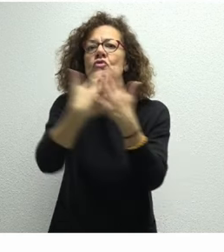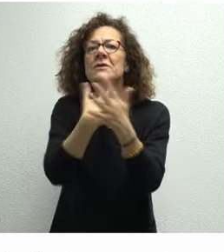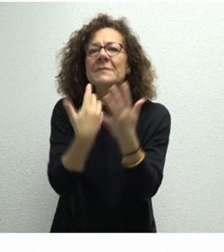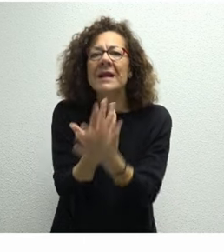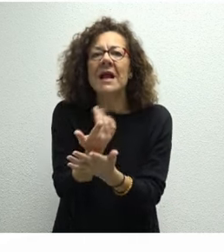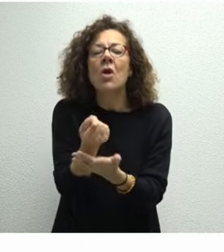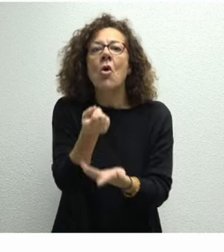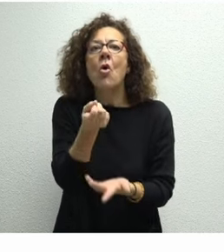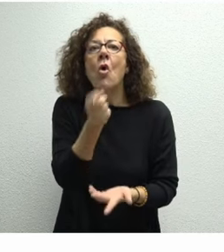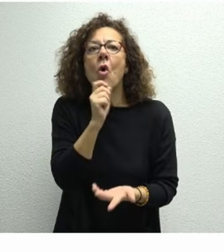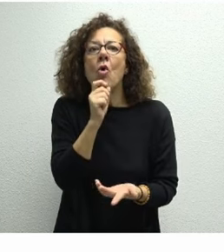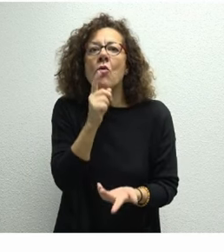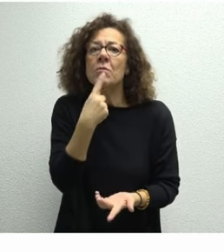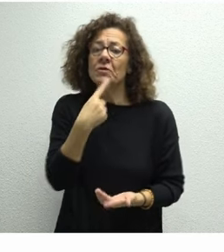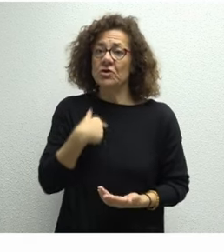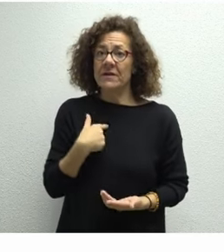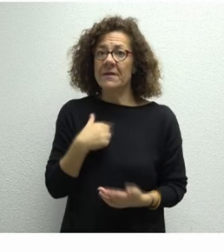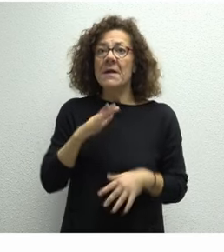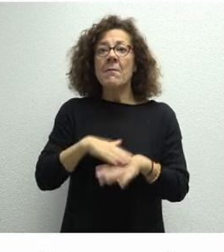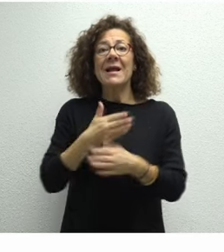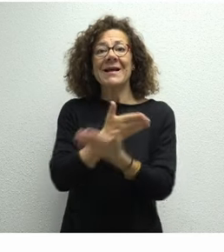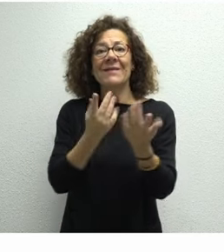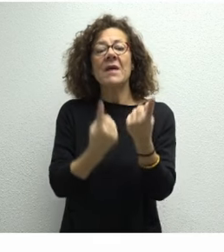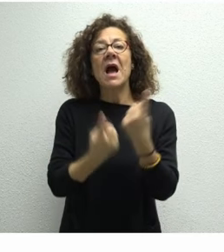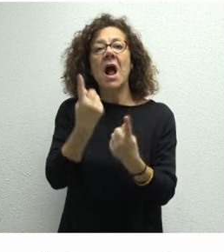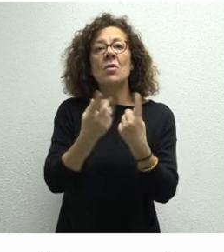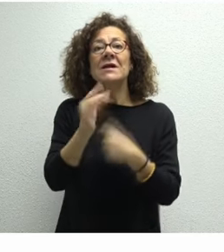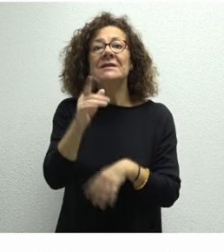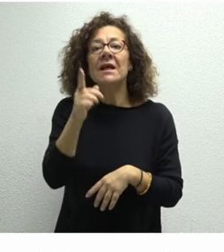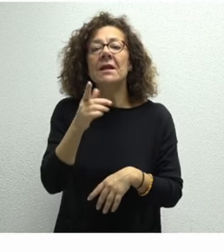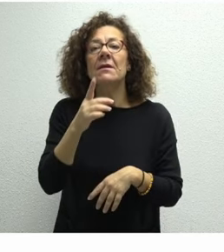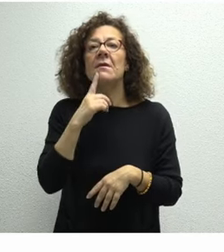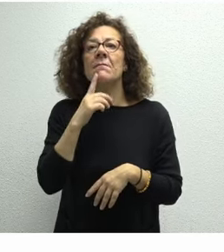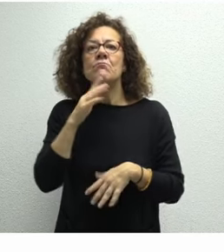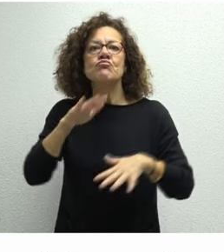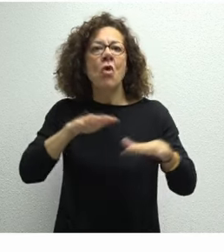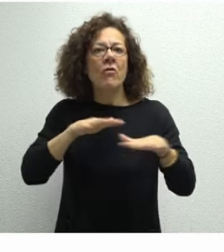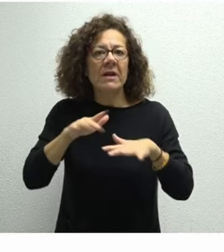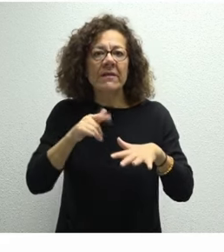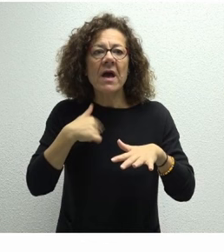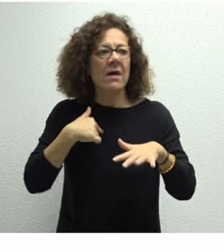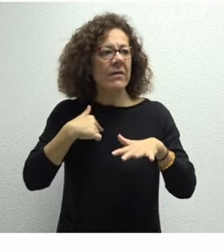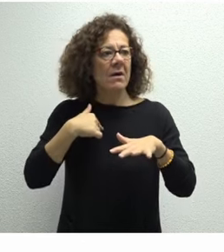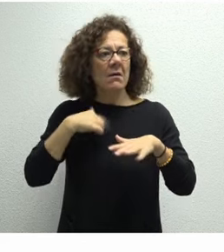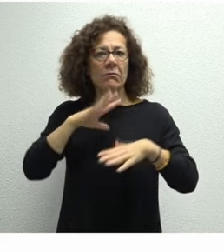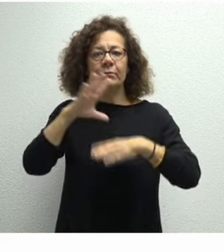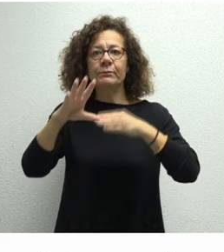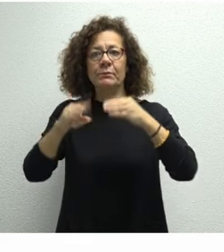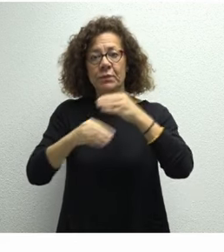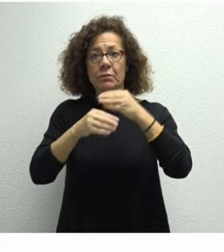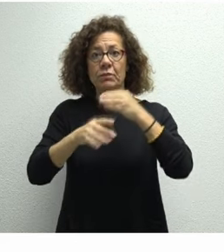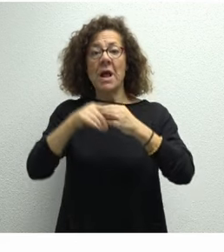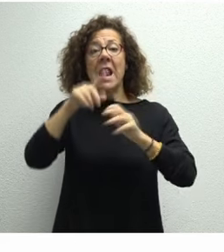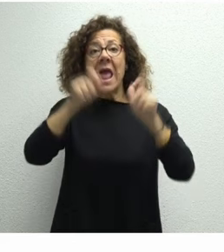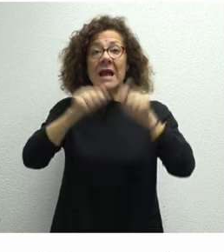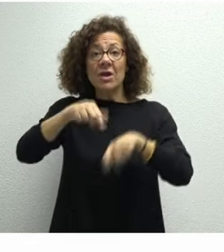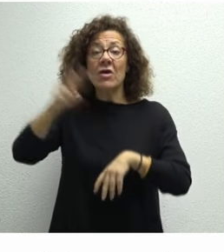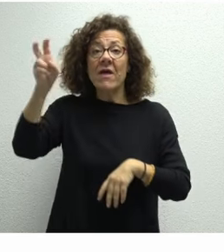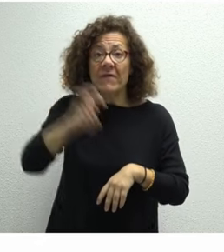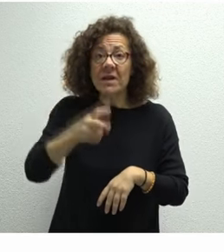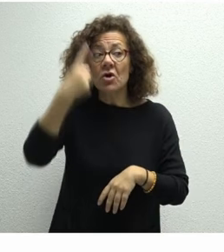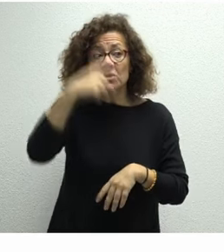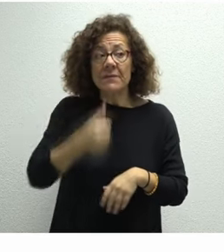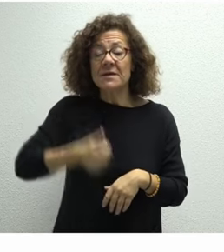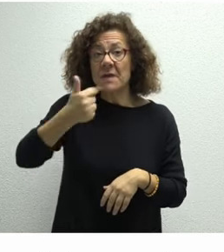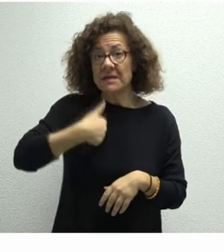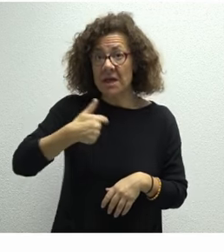llegar eh para aquellas que presentan comorbilidad pensamiento diagnóstico esto la gente que estáis hoy aquí sabéis mucho más